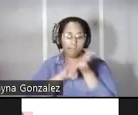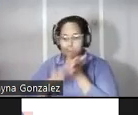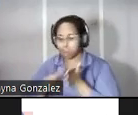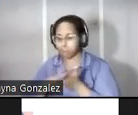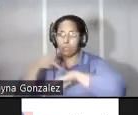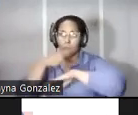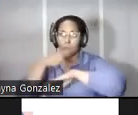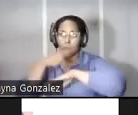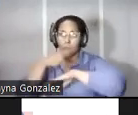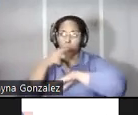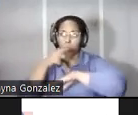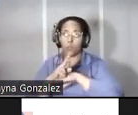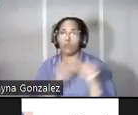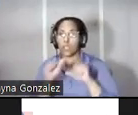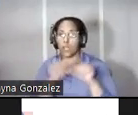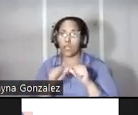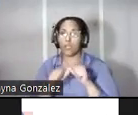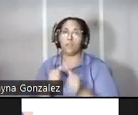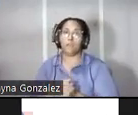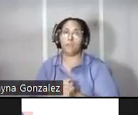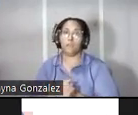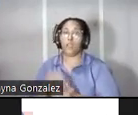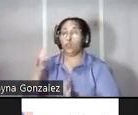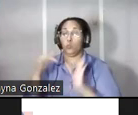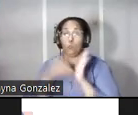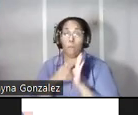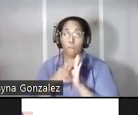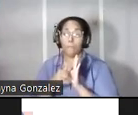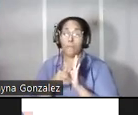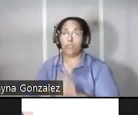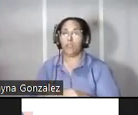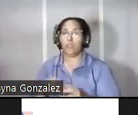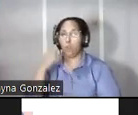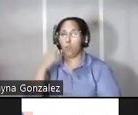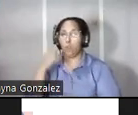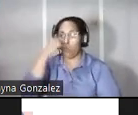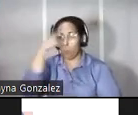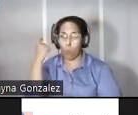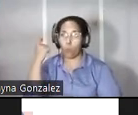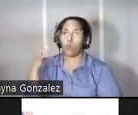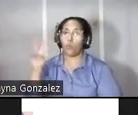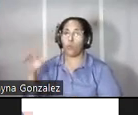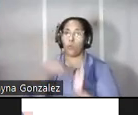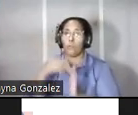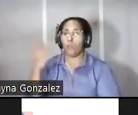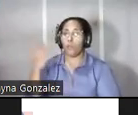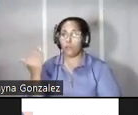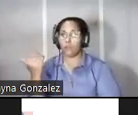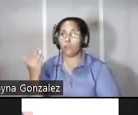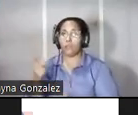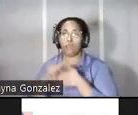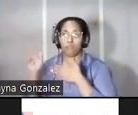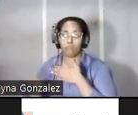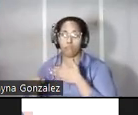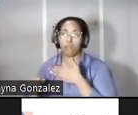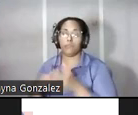Rico relacionado con casos de suicidio entre el 2000 y junio de 2015, en el mismo se concluye lo